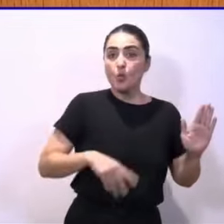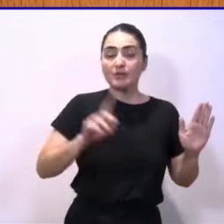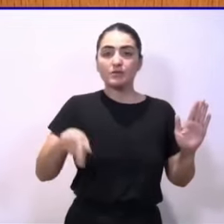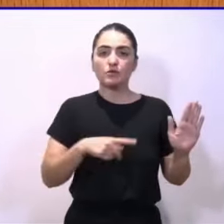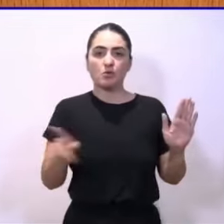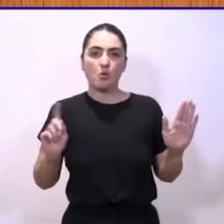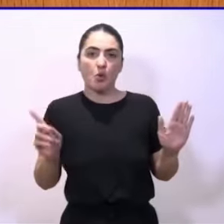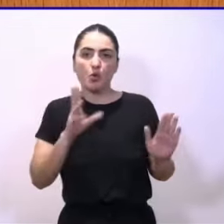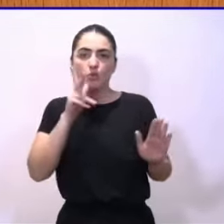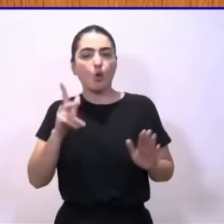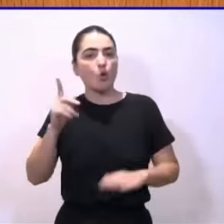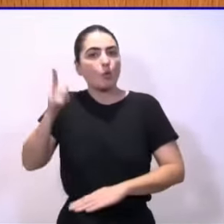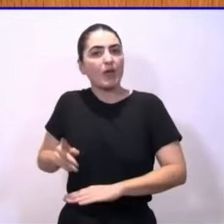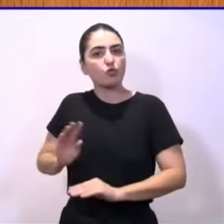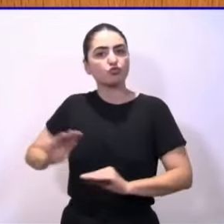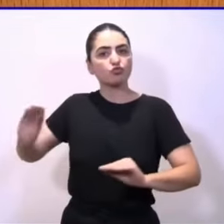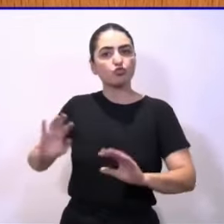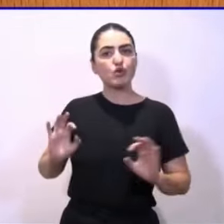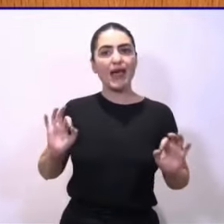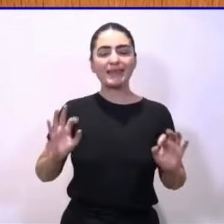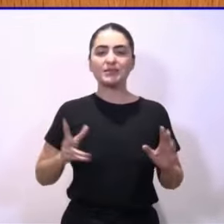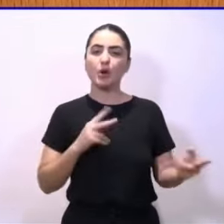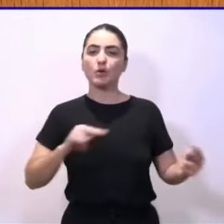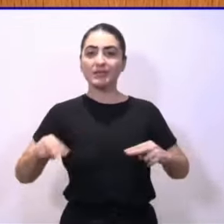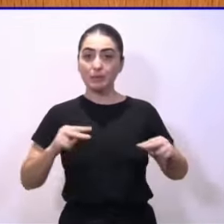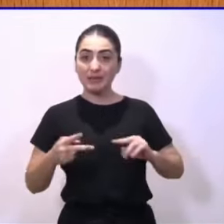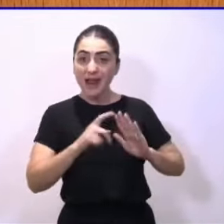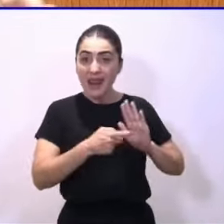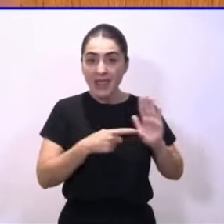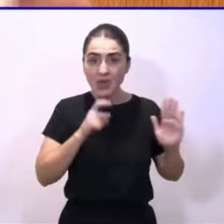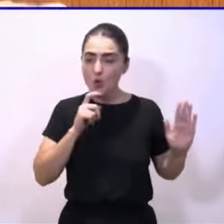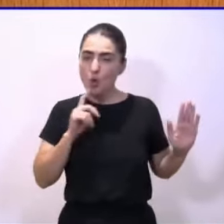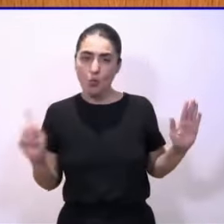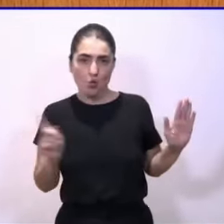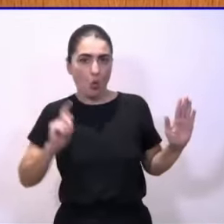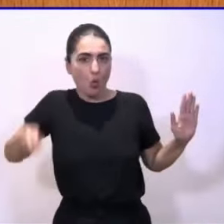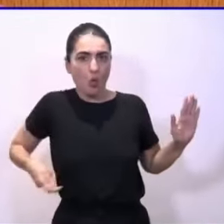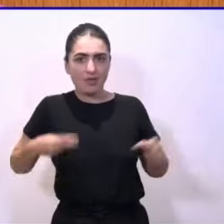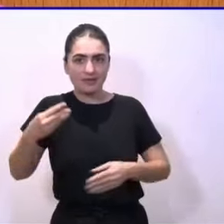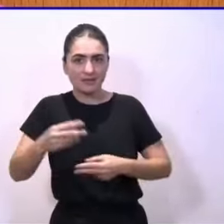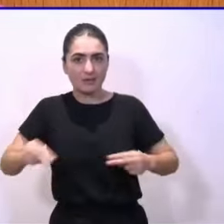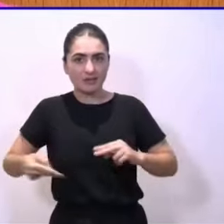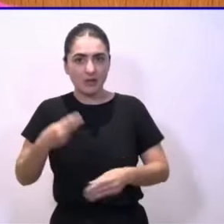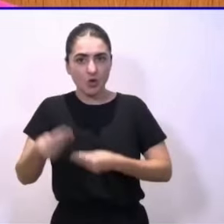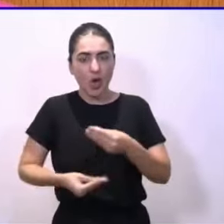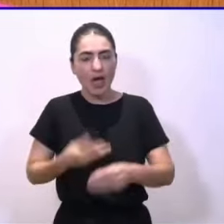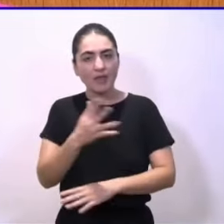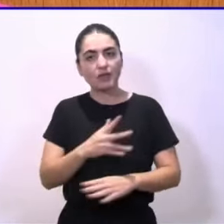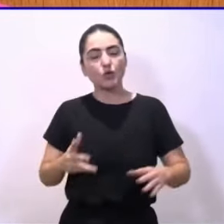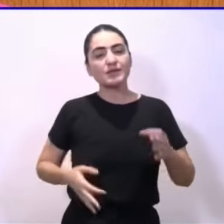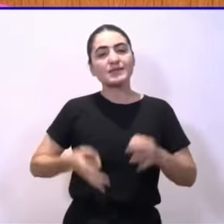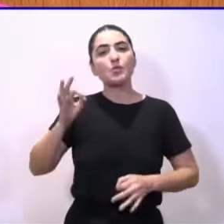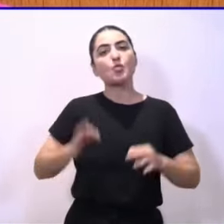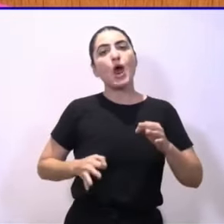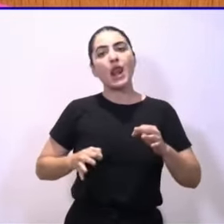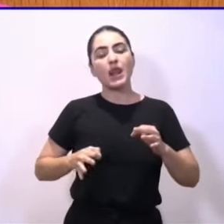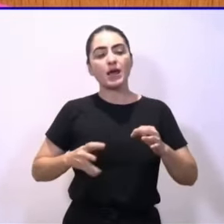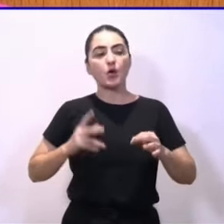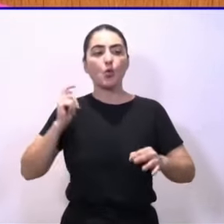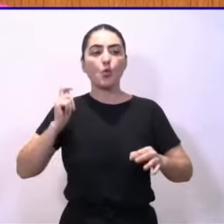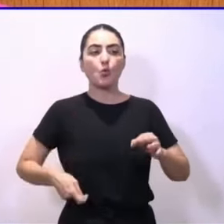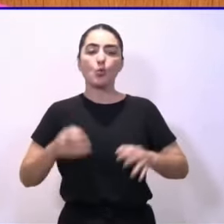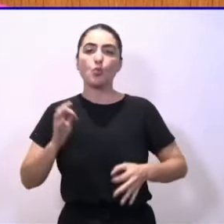obligación, pero no a decir cómo interpretar. Para eso están ellos y, en este caso concreto, el Tribunal de Justicia de la Unión Europea. Pero yo sí